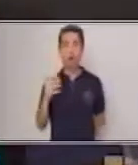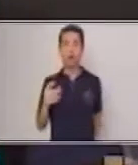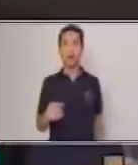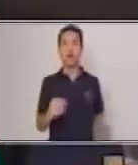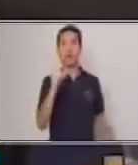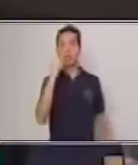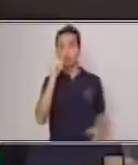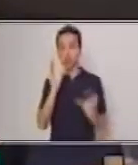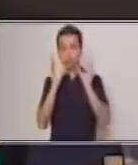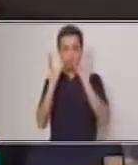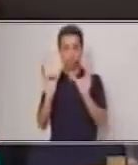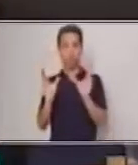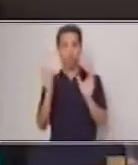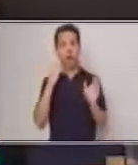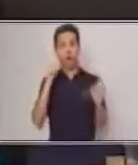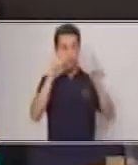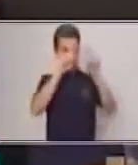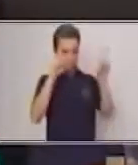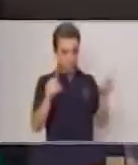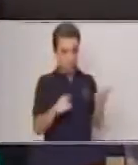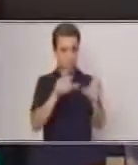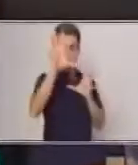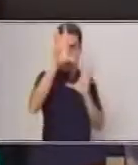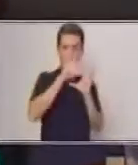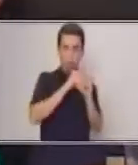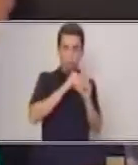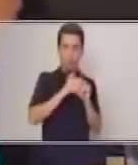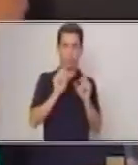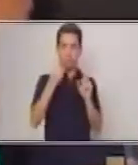Abrimos paréntesis, copiamos la primera raíz cúbica,